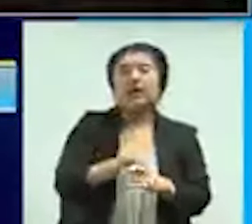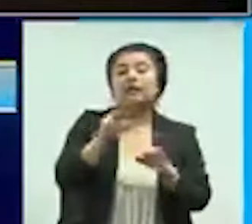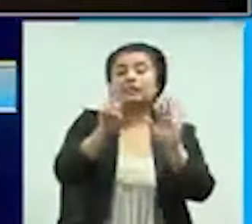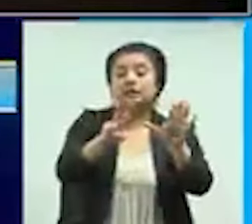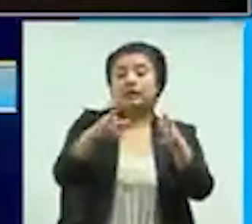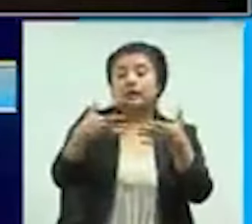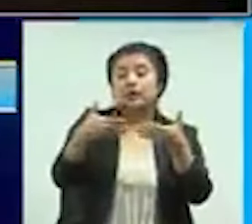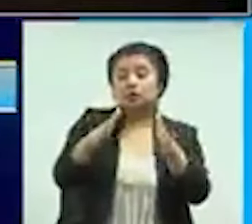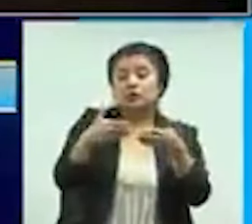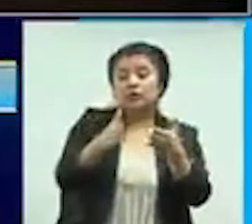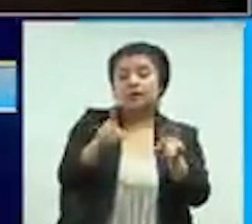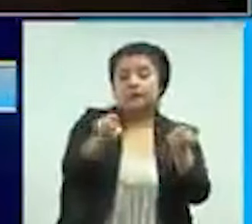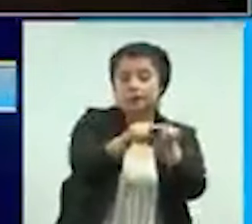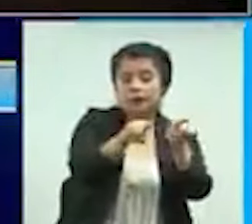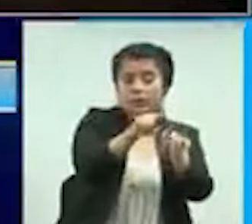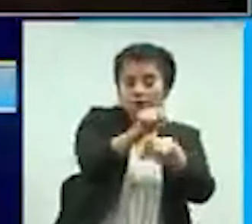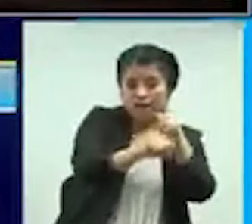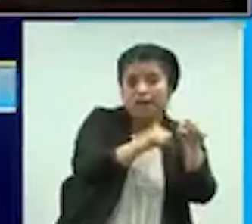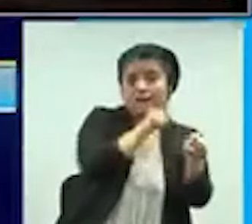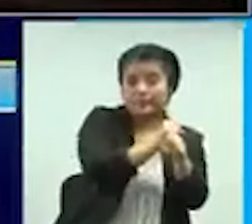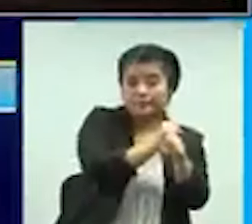octubre del mismo año.